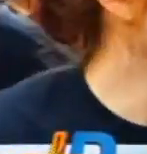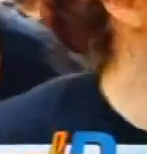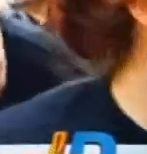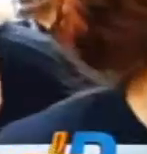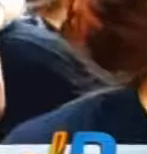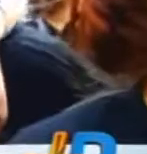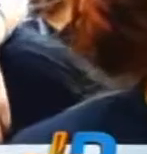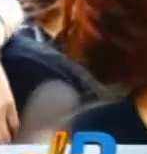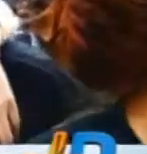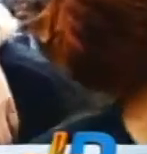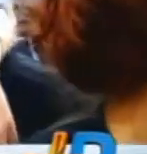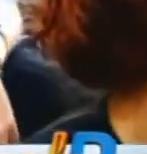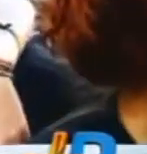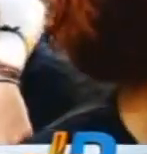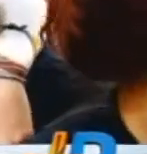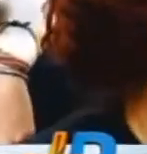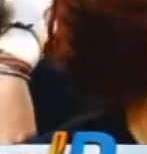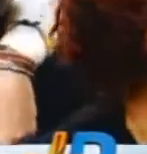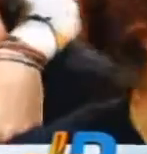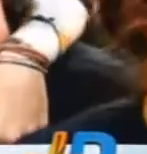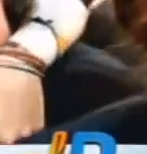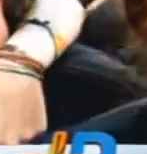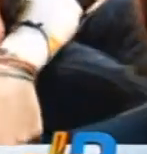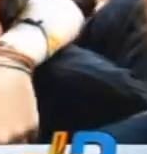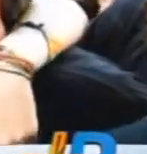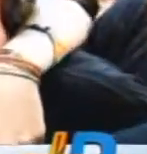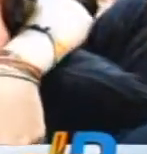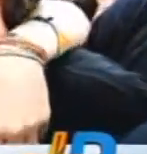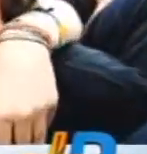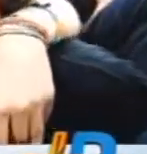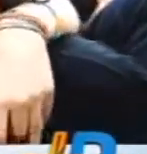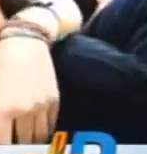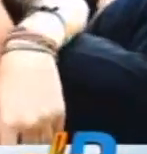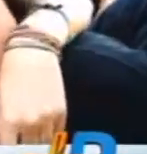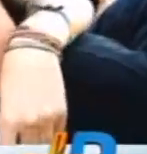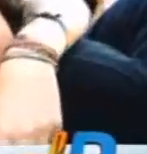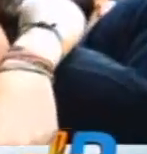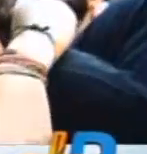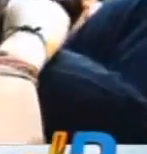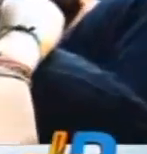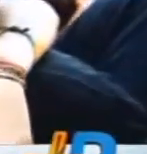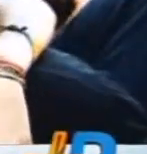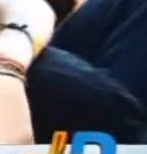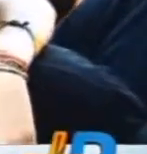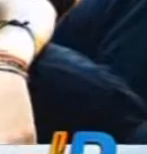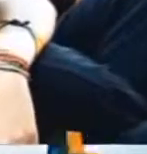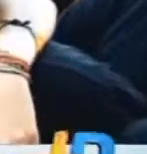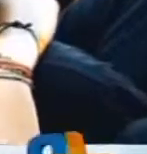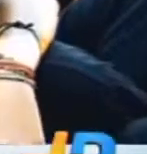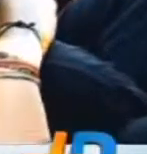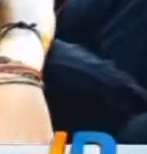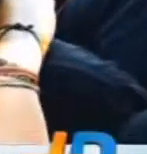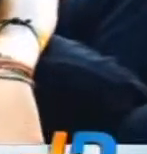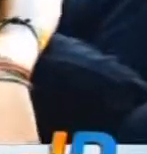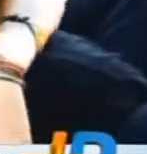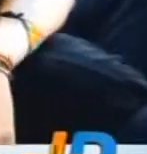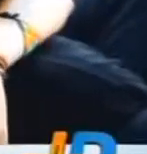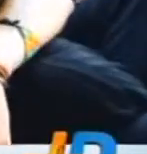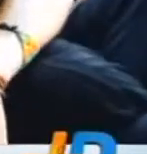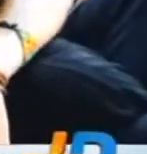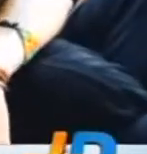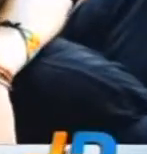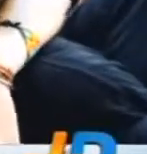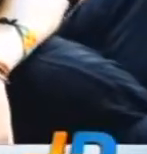mejor. Sí, buenísimo, buenísimo. Sí, todo súper bien. ¿Habían vivido algún carnaval en el del mundo como ese?